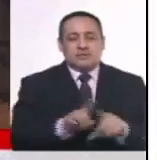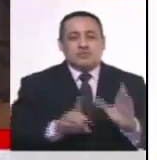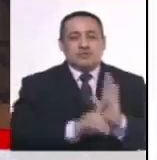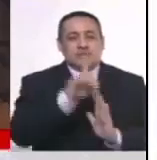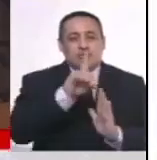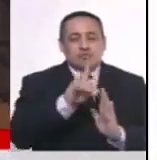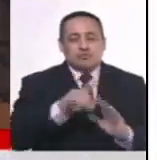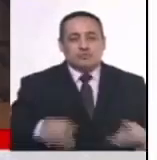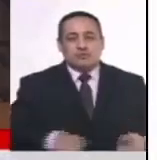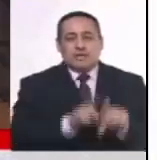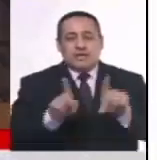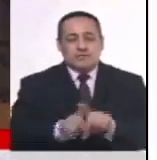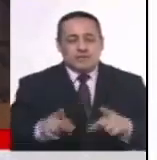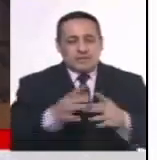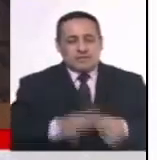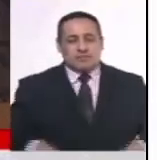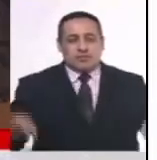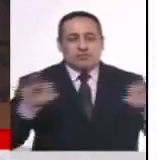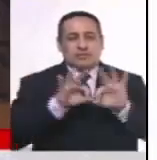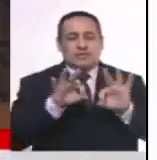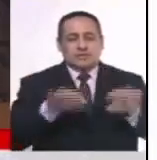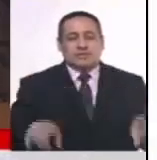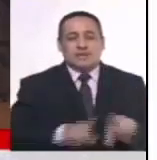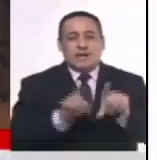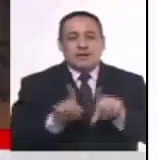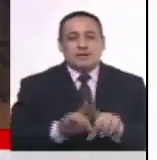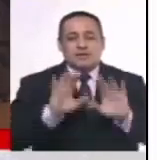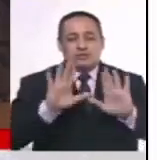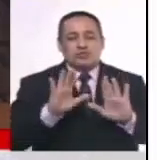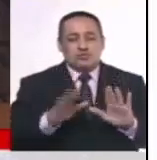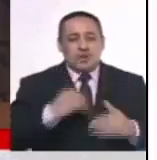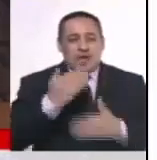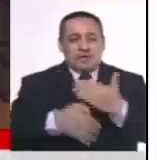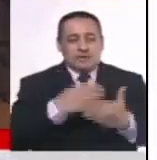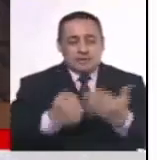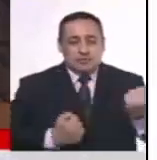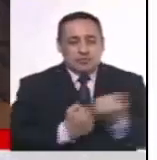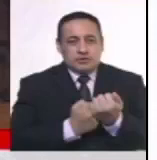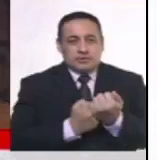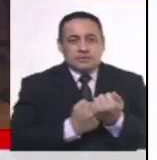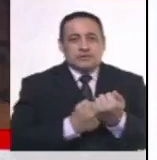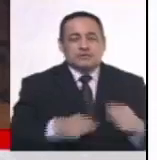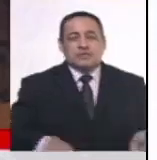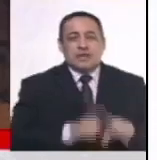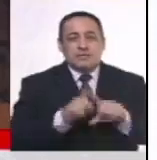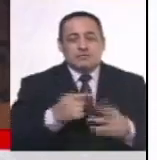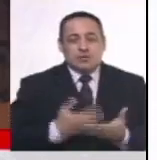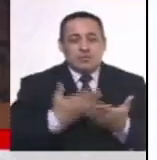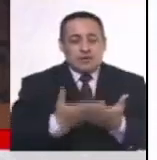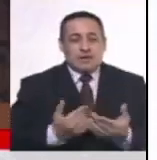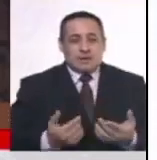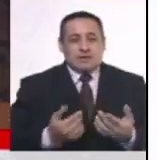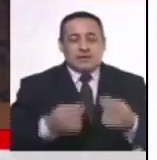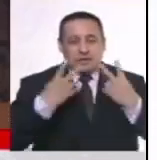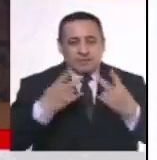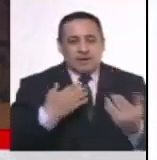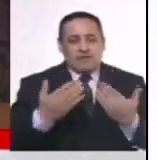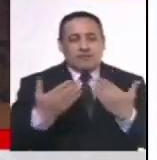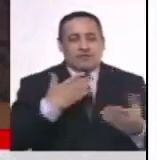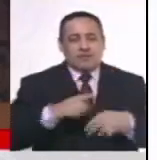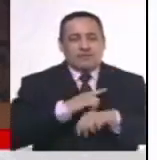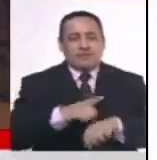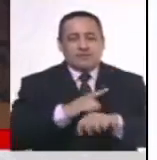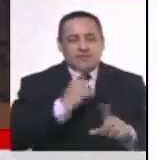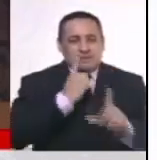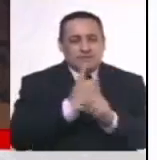desarrollo. La importancia de su potencialización determinará la manera directa